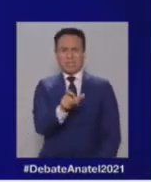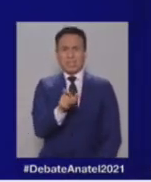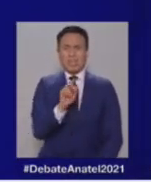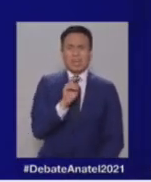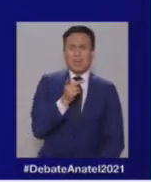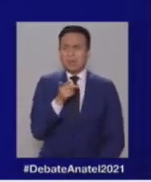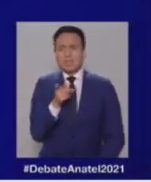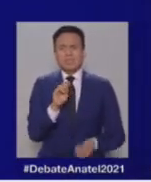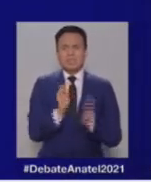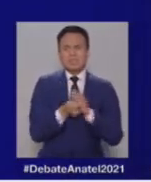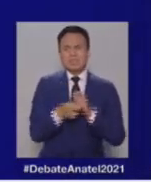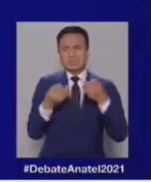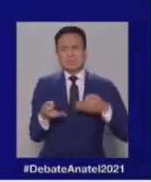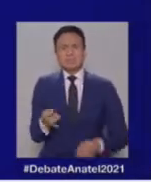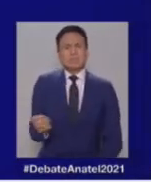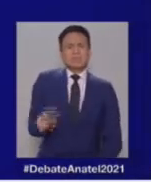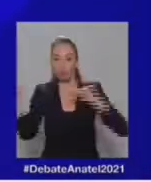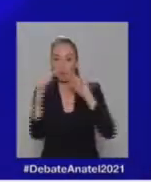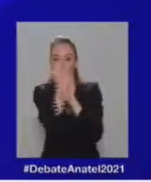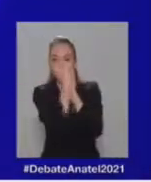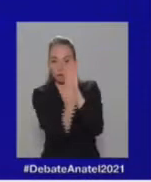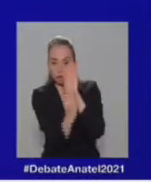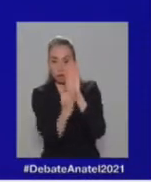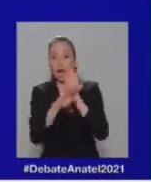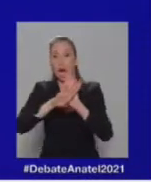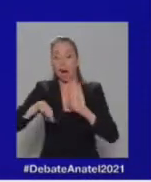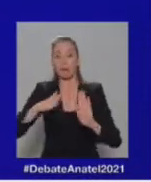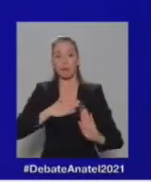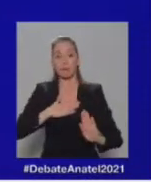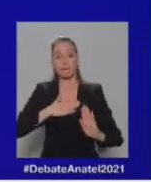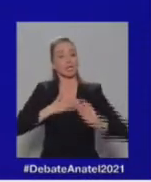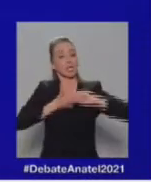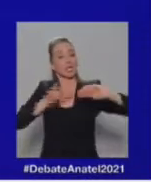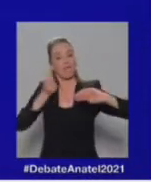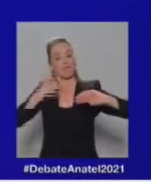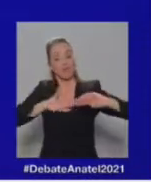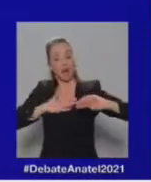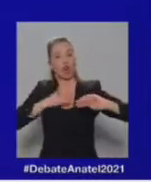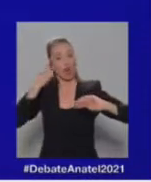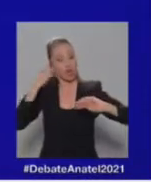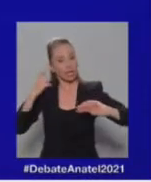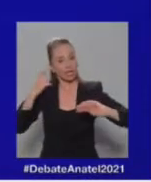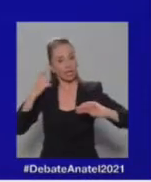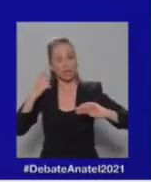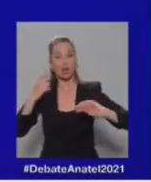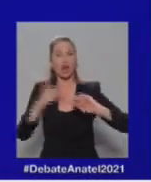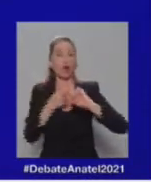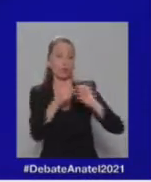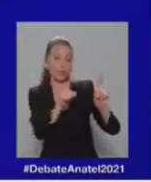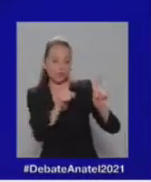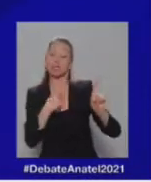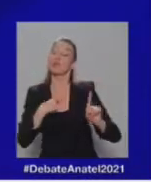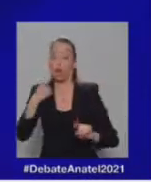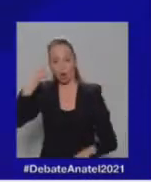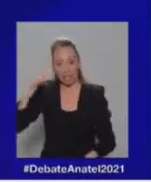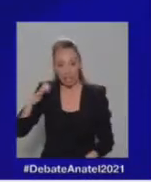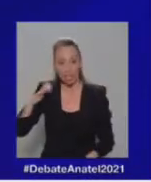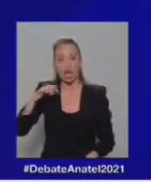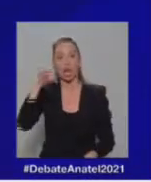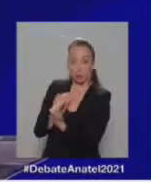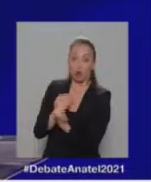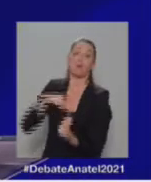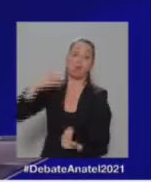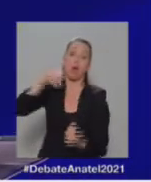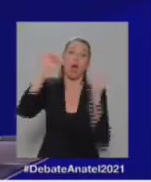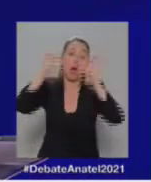nuevas termoeléctricas, dando a entender de que durante el gobierno de Kast, si es que él obtiene la votación que